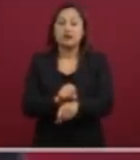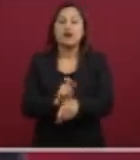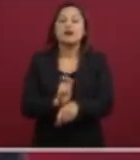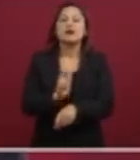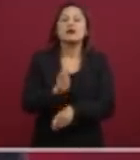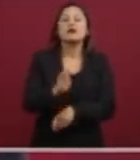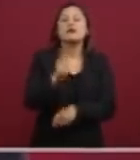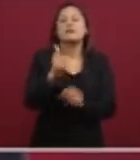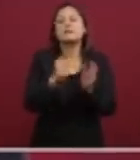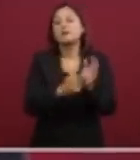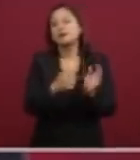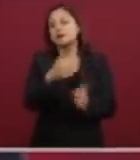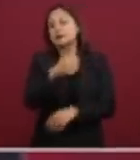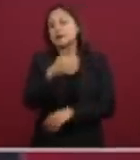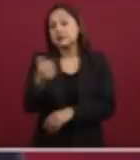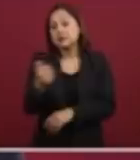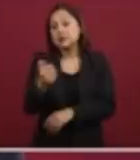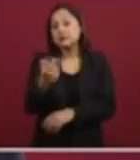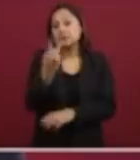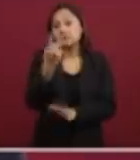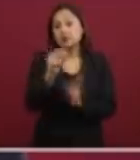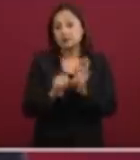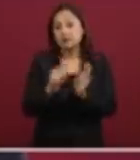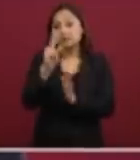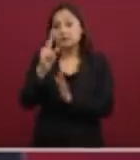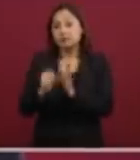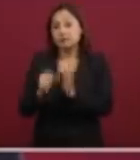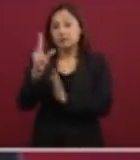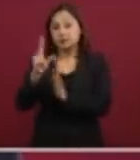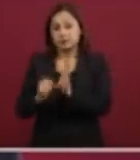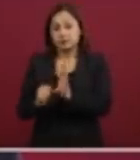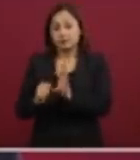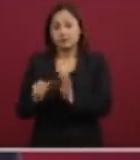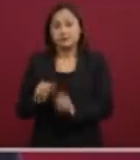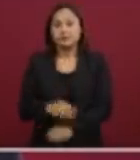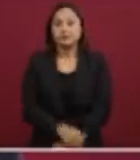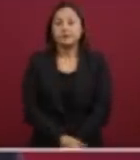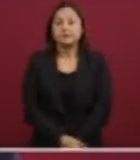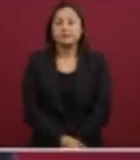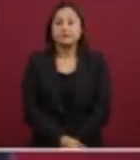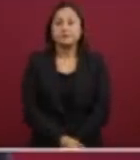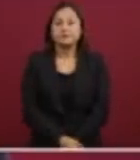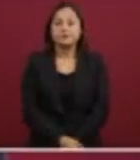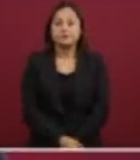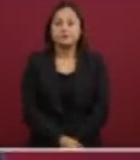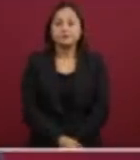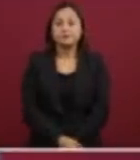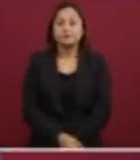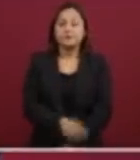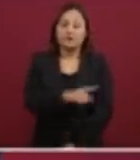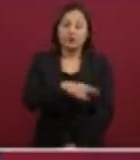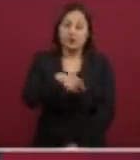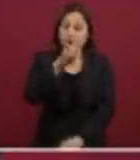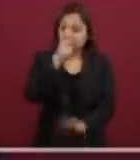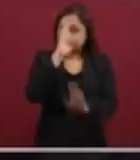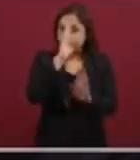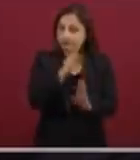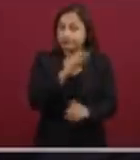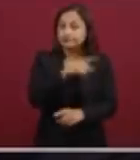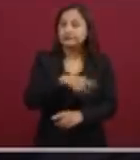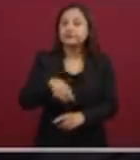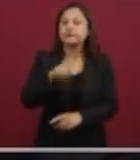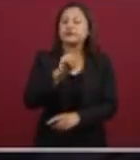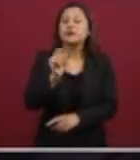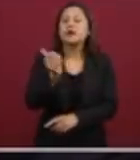1,600 pesos cada 2 meses para estudiantes de comunidades